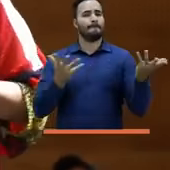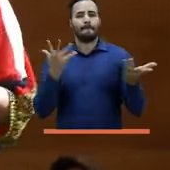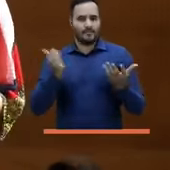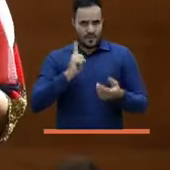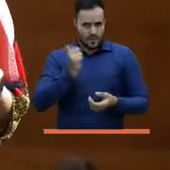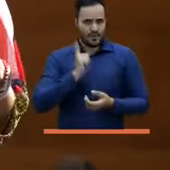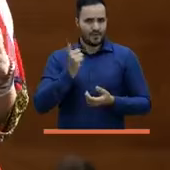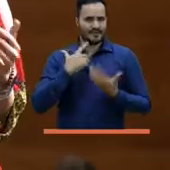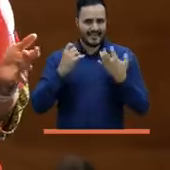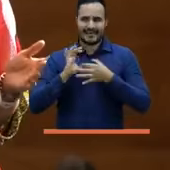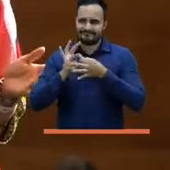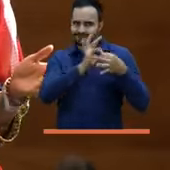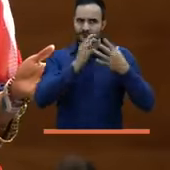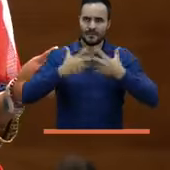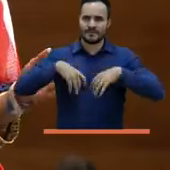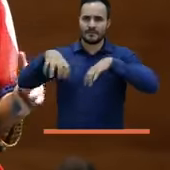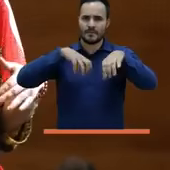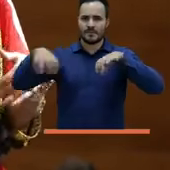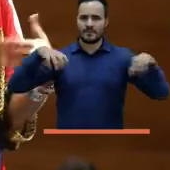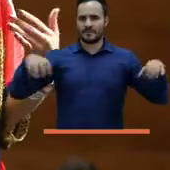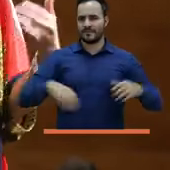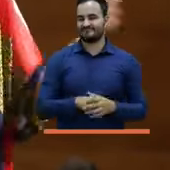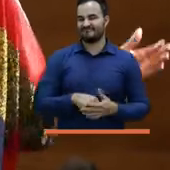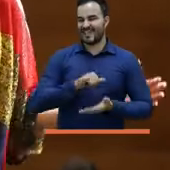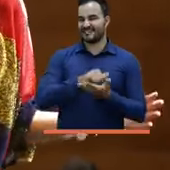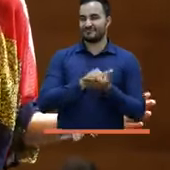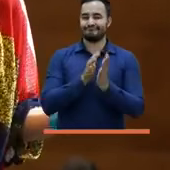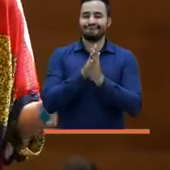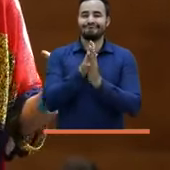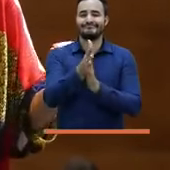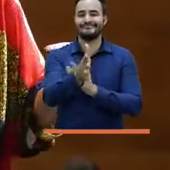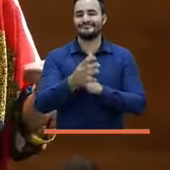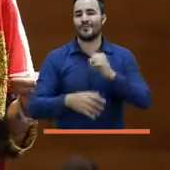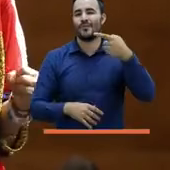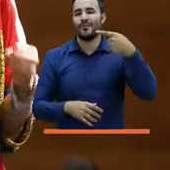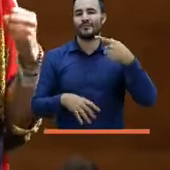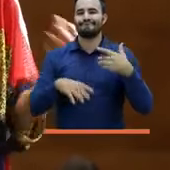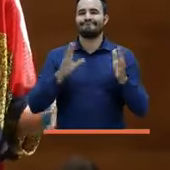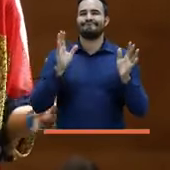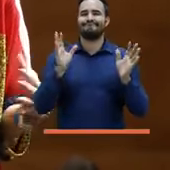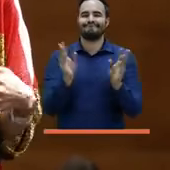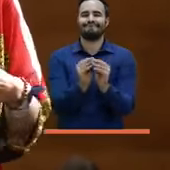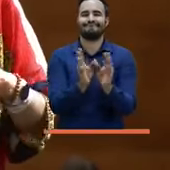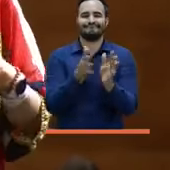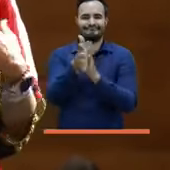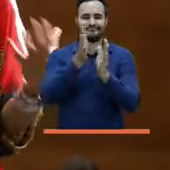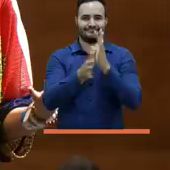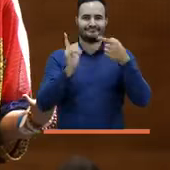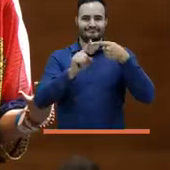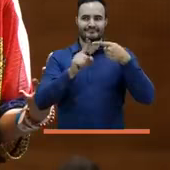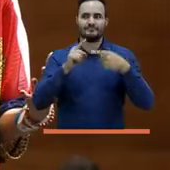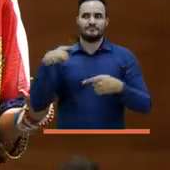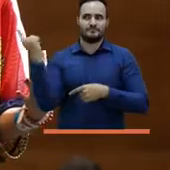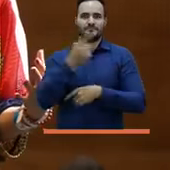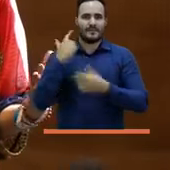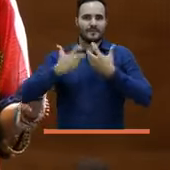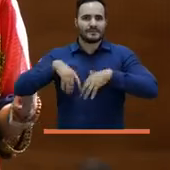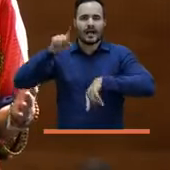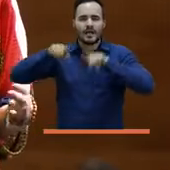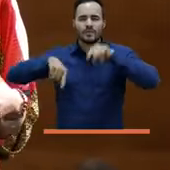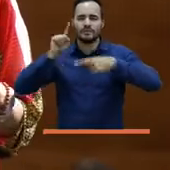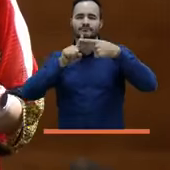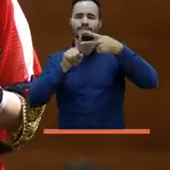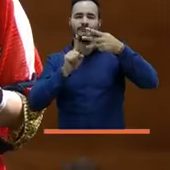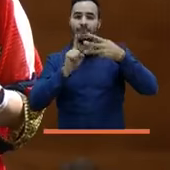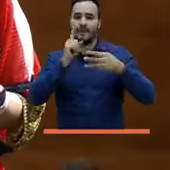y la verdad es que solamente estuve mencionando los primeros que empezábamos y que estamos apoyando esto